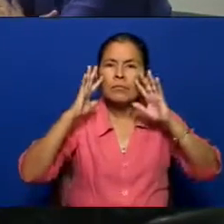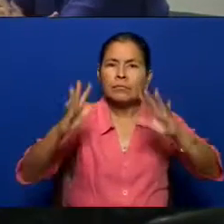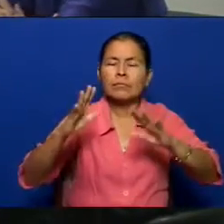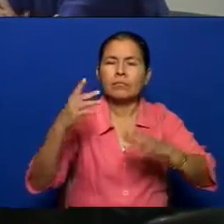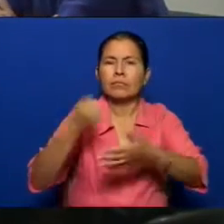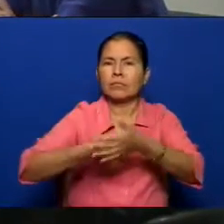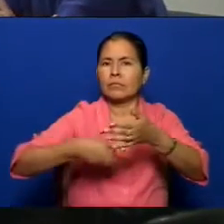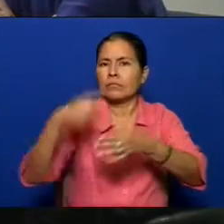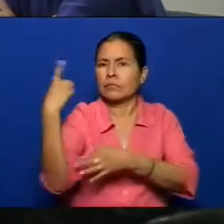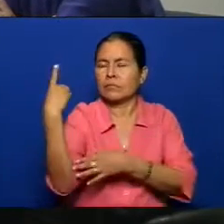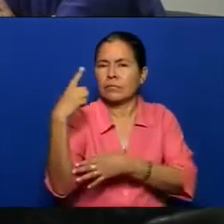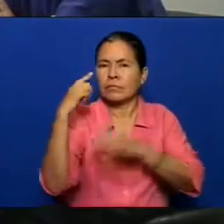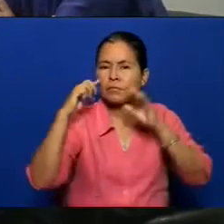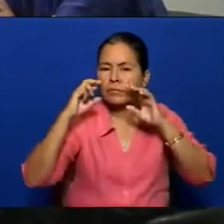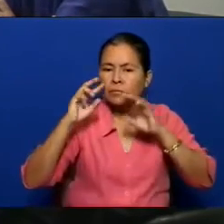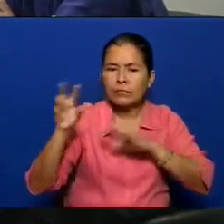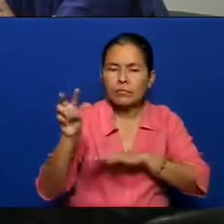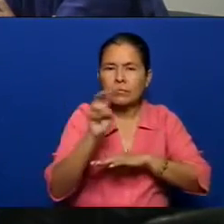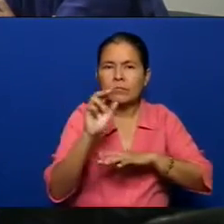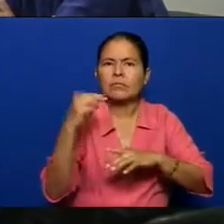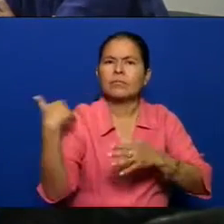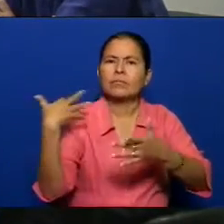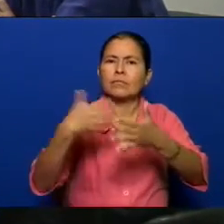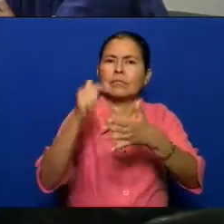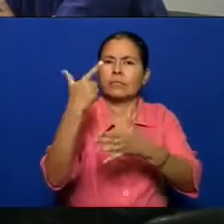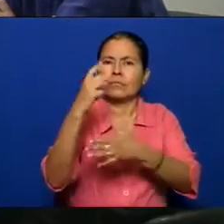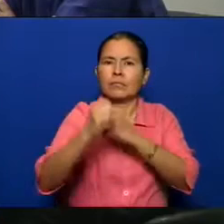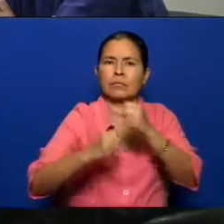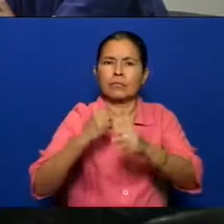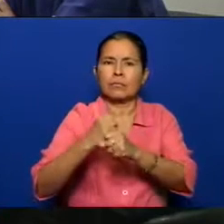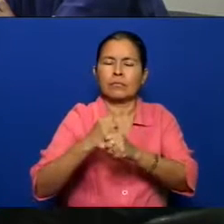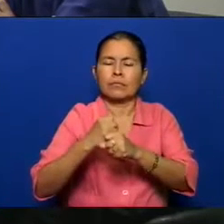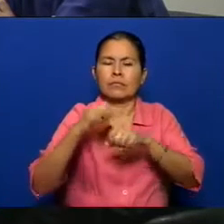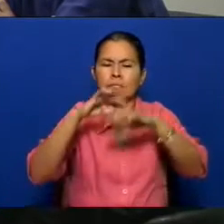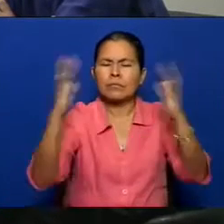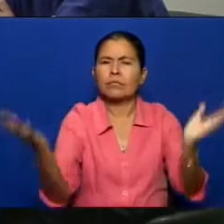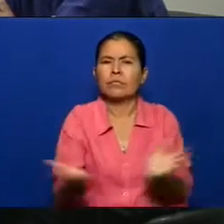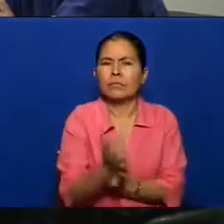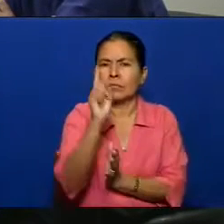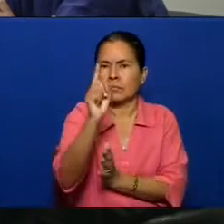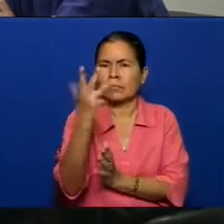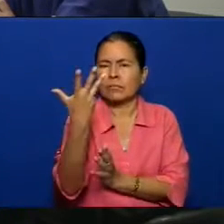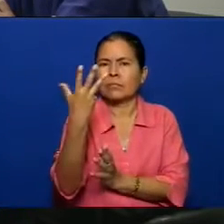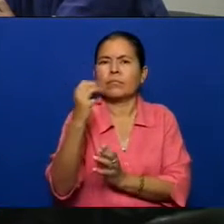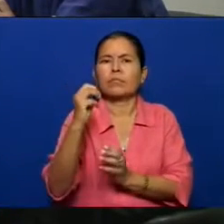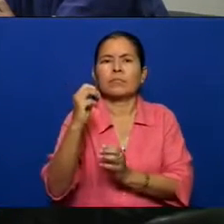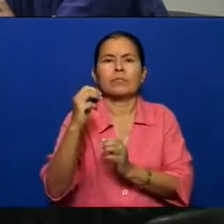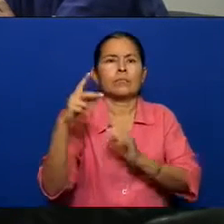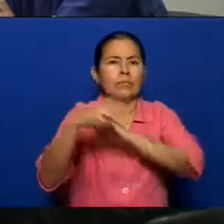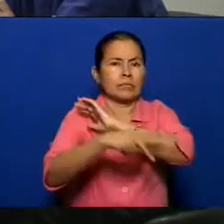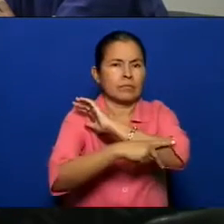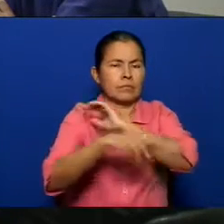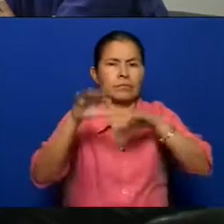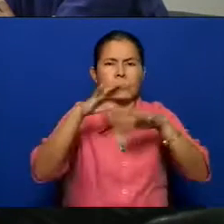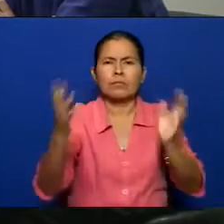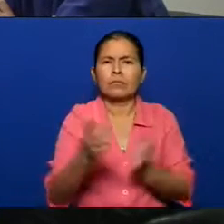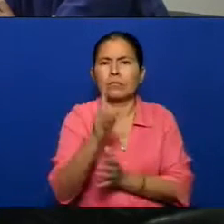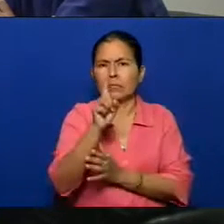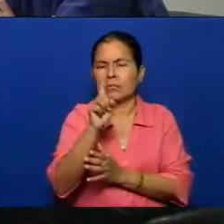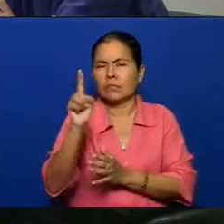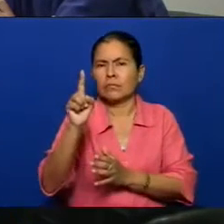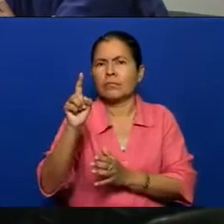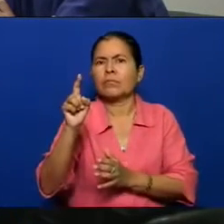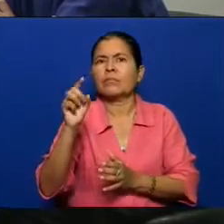años de trabajar y ahora estamos en 190 países en el mundo, más de 13.000 funcionarios. Somos